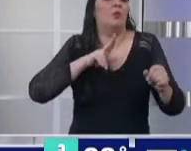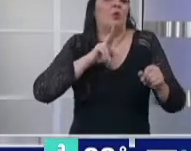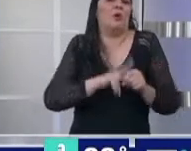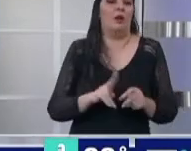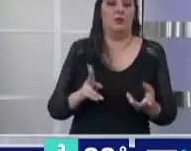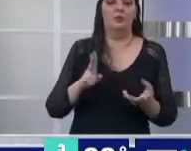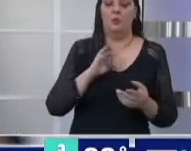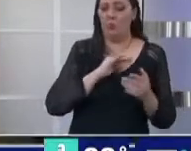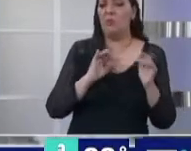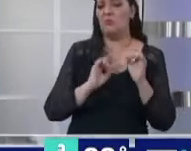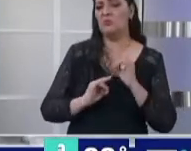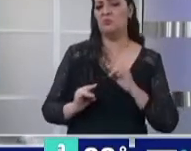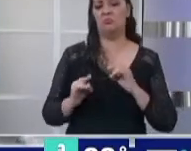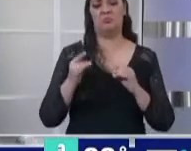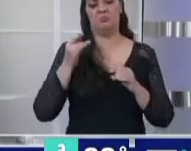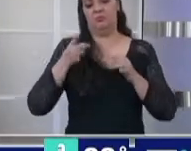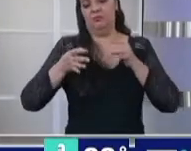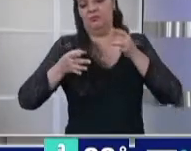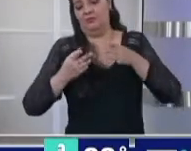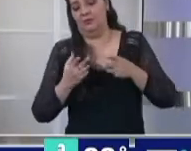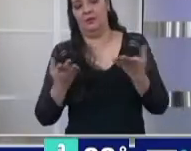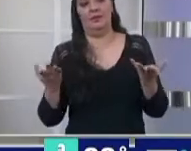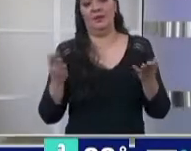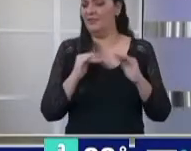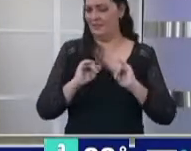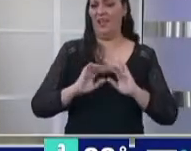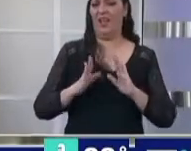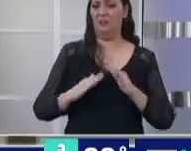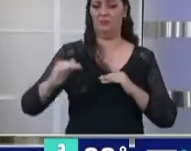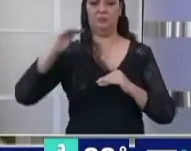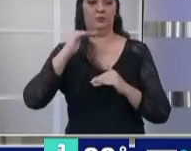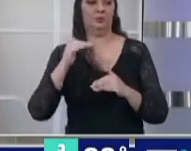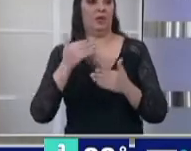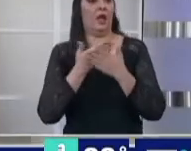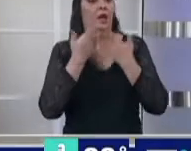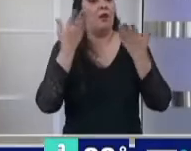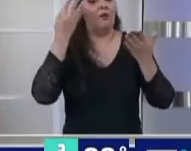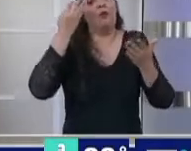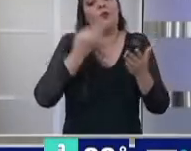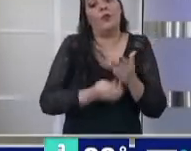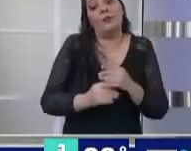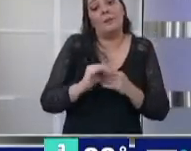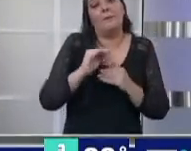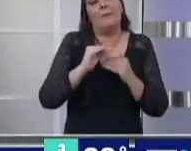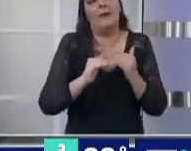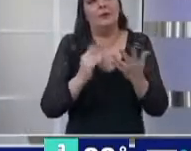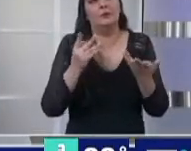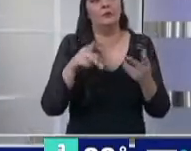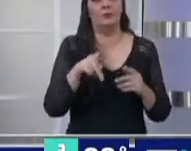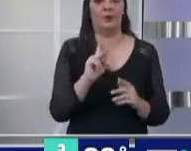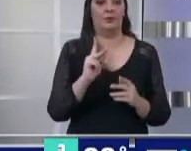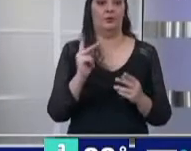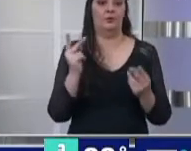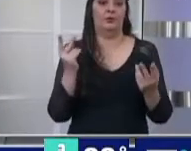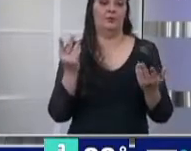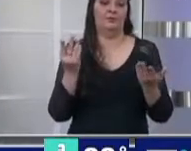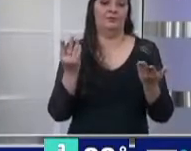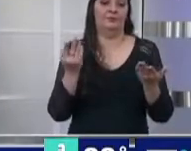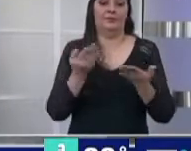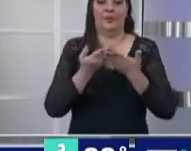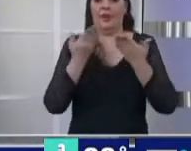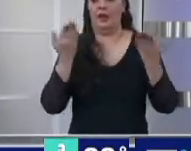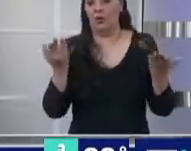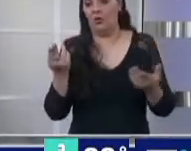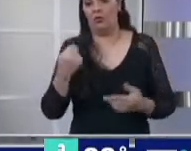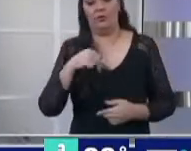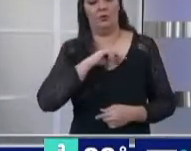hemos salido de esta, también vamos a salir. Ya falta menos para que tengamos una vacuna. Y hoy nuestro